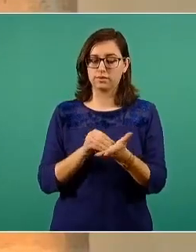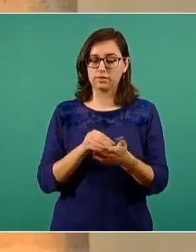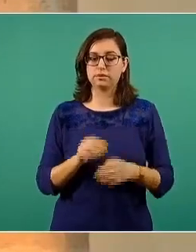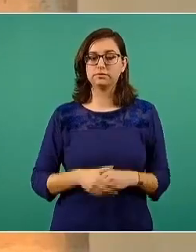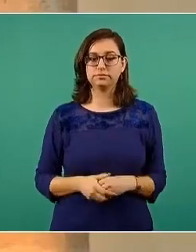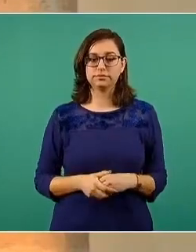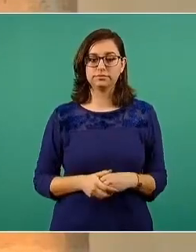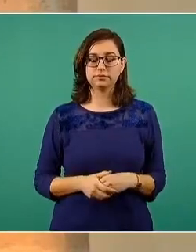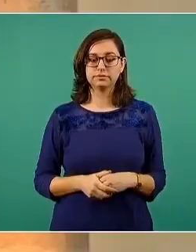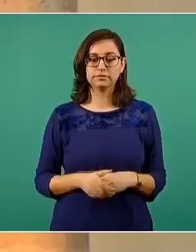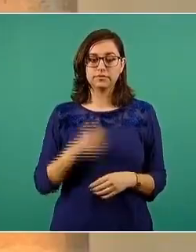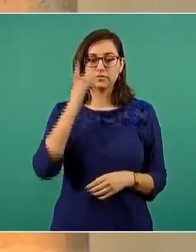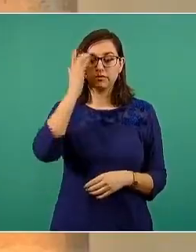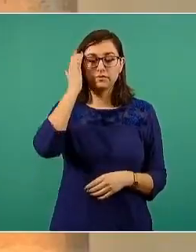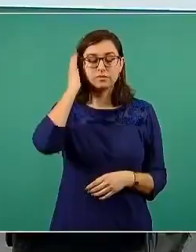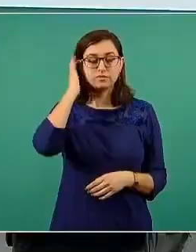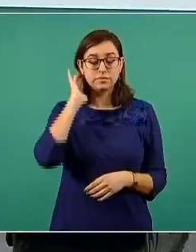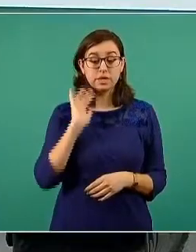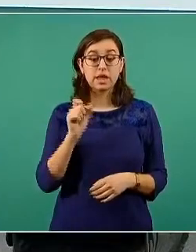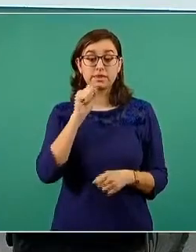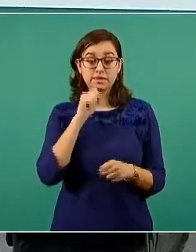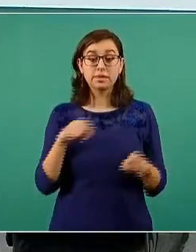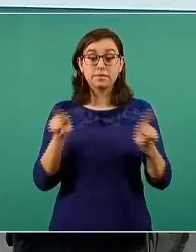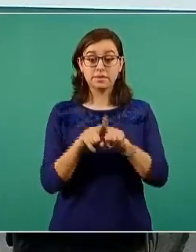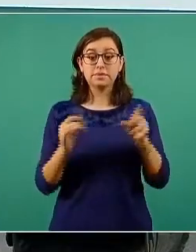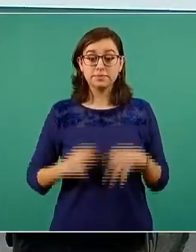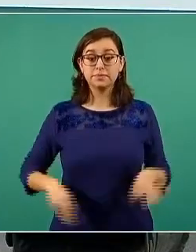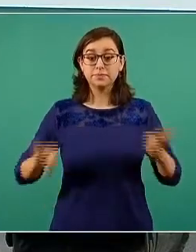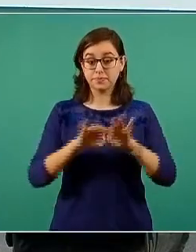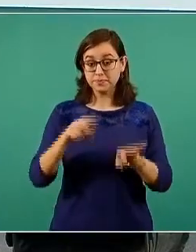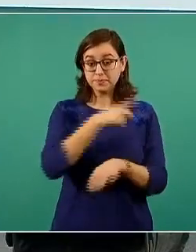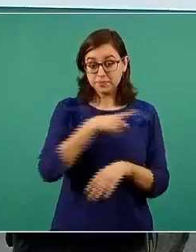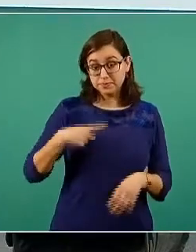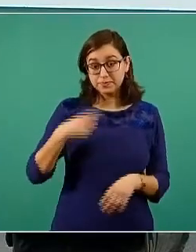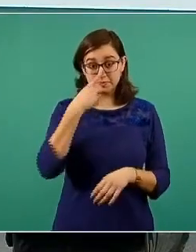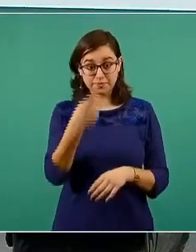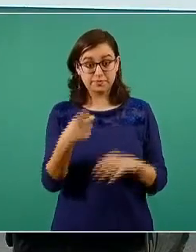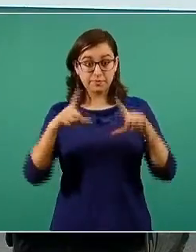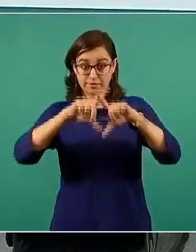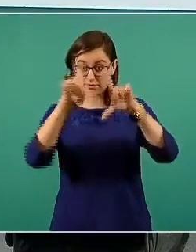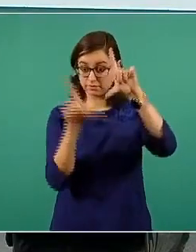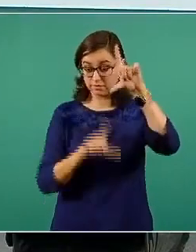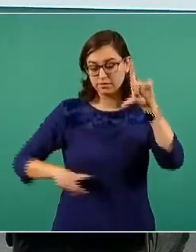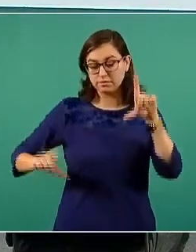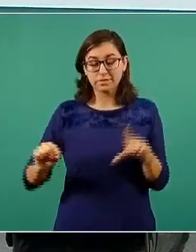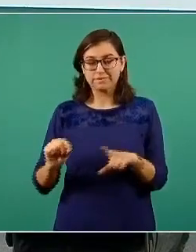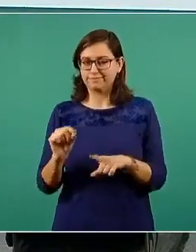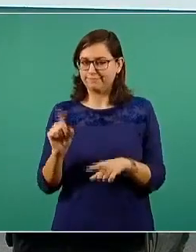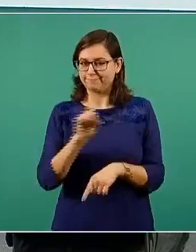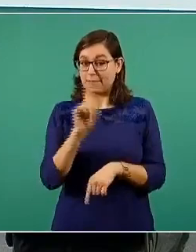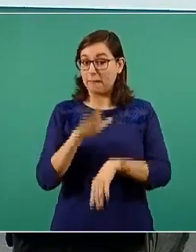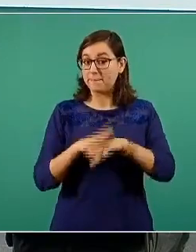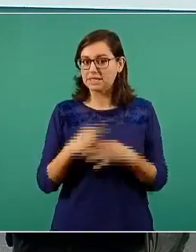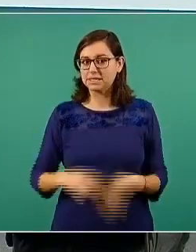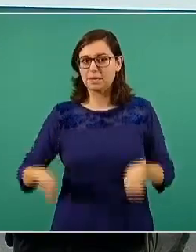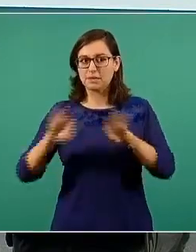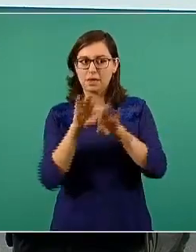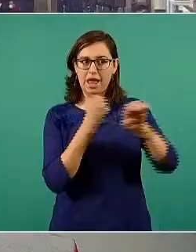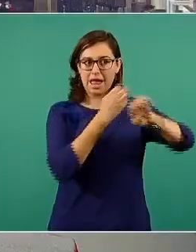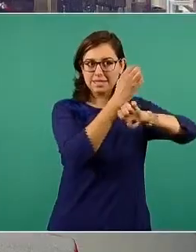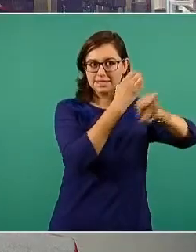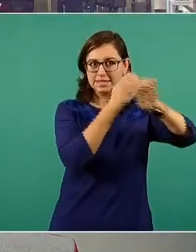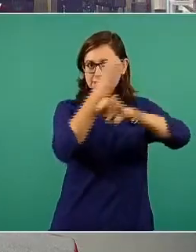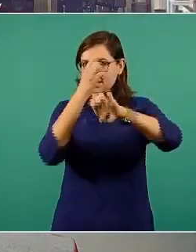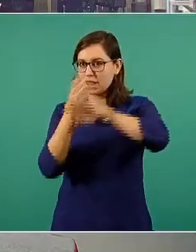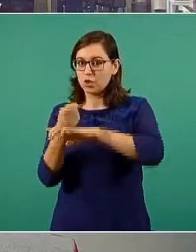respectivas localidades. Siempre también hemos resaltado que más allá del comportamiento nacional, hay que estar muy pendiente del comportamiento regional, en este caso de